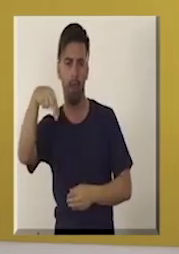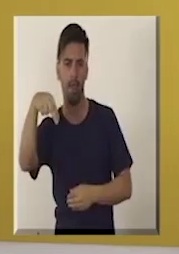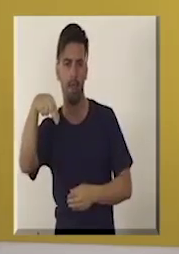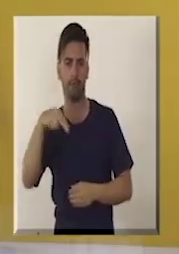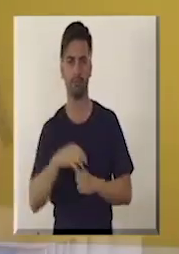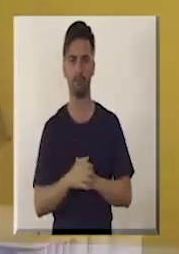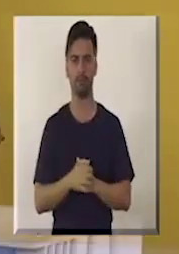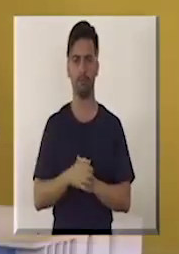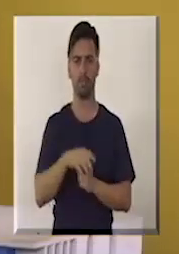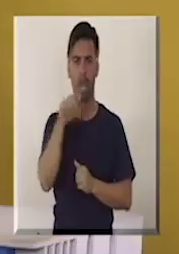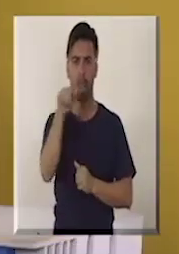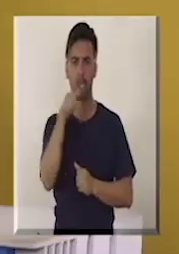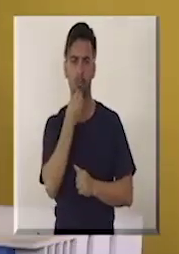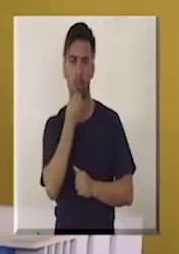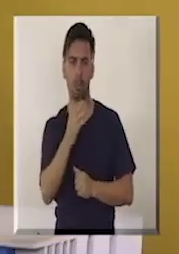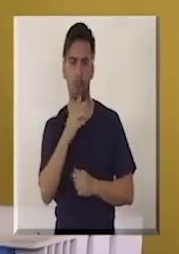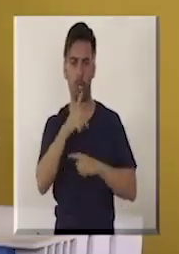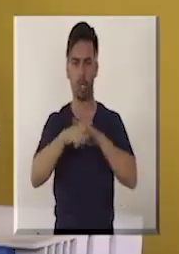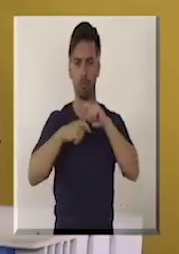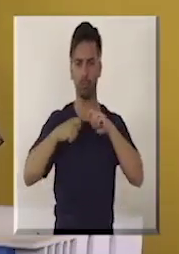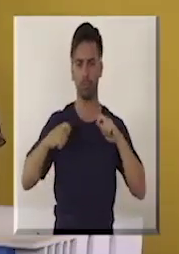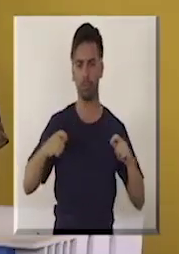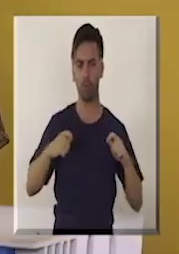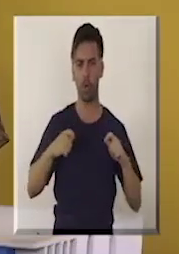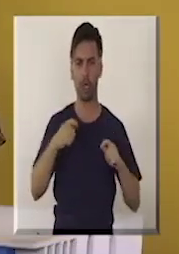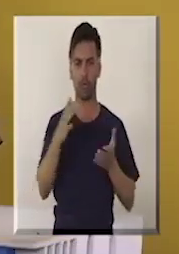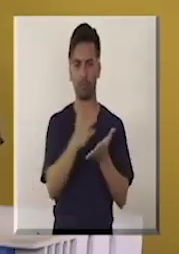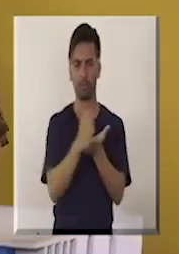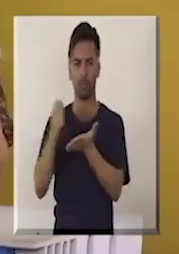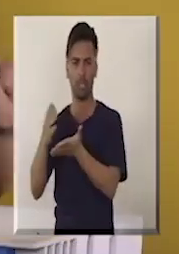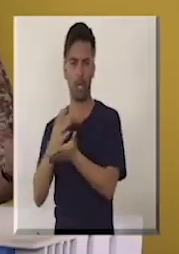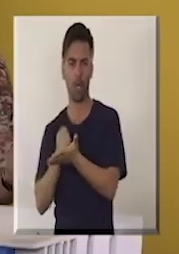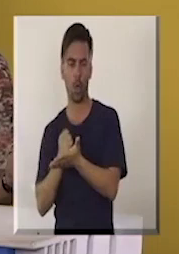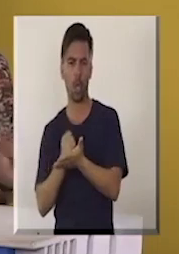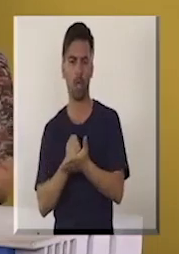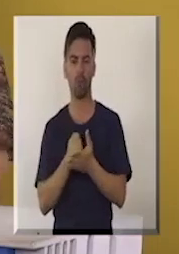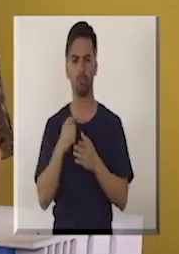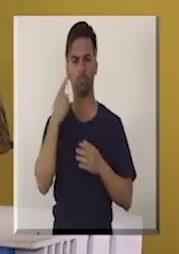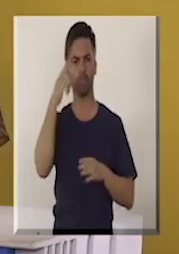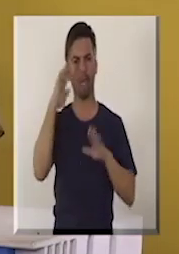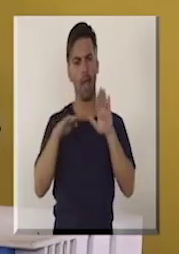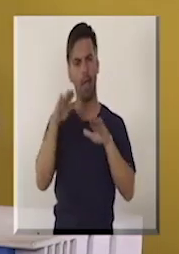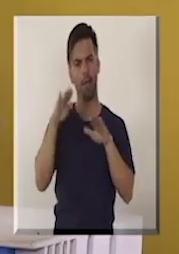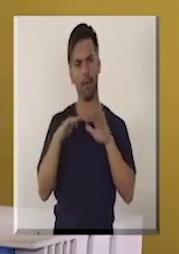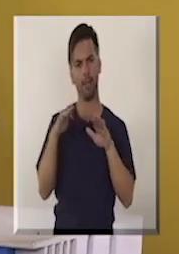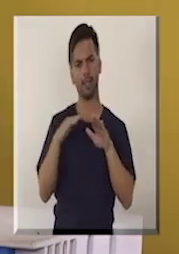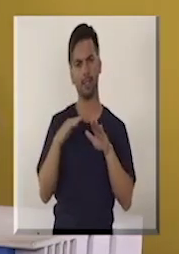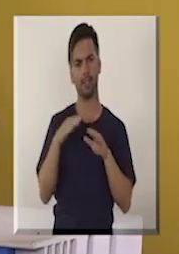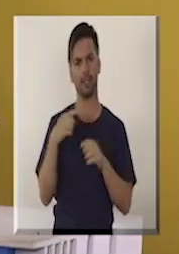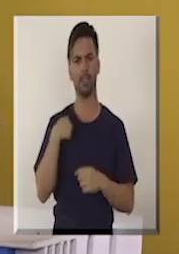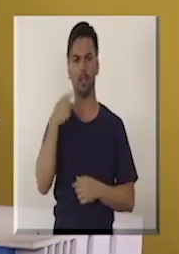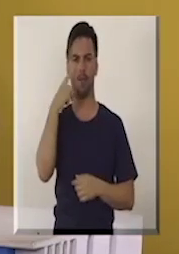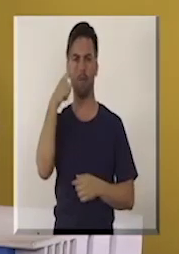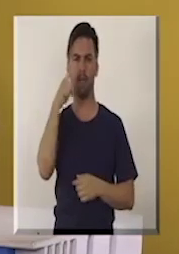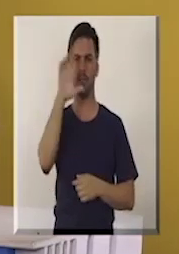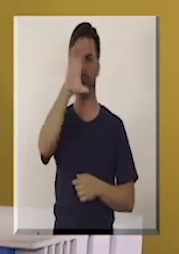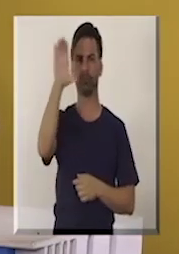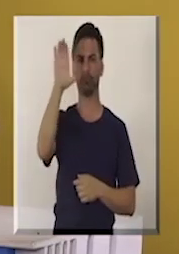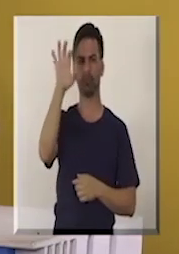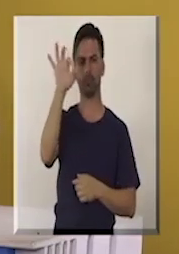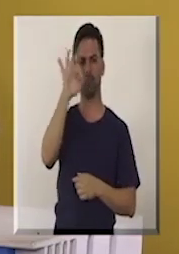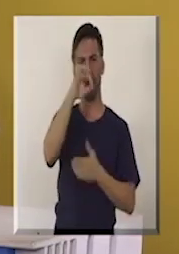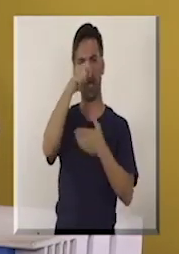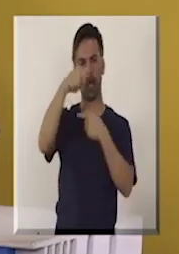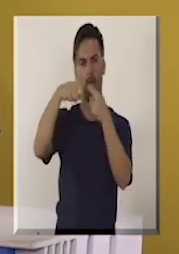percatar que cada vez que vamos a elaborar una situación que responda a la expresión algebraica,